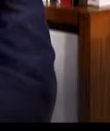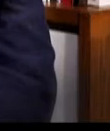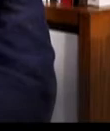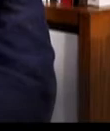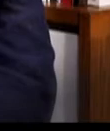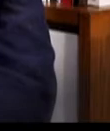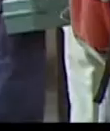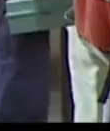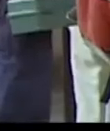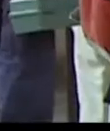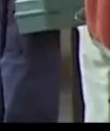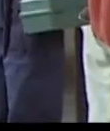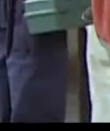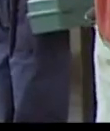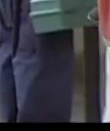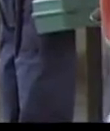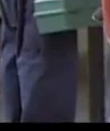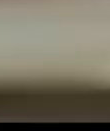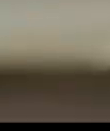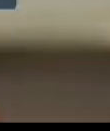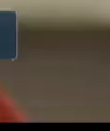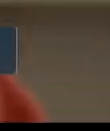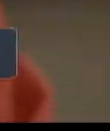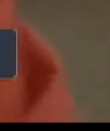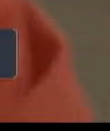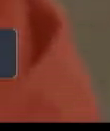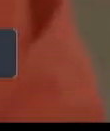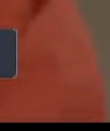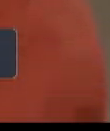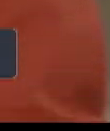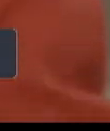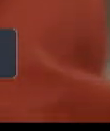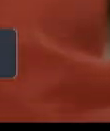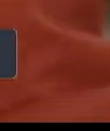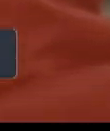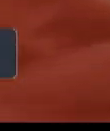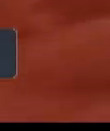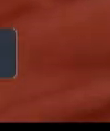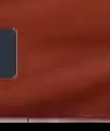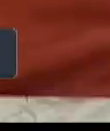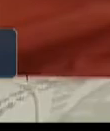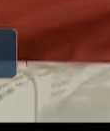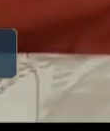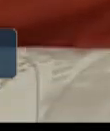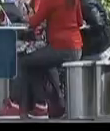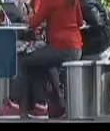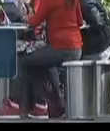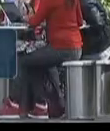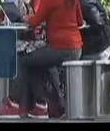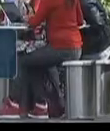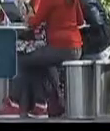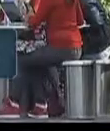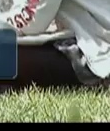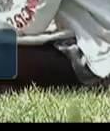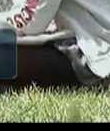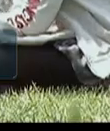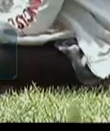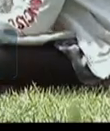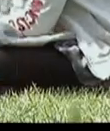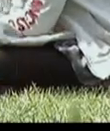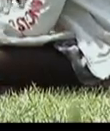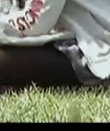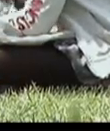está urbanizando. El PUED se concretó como un programa universitario en 2011 por el entonces rector José Narro